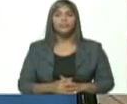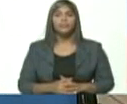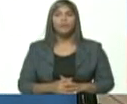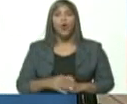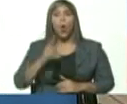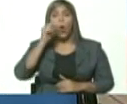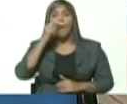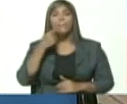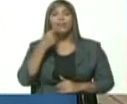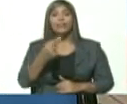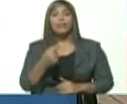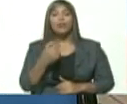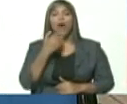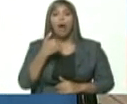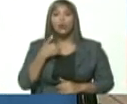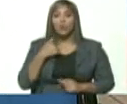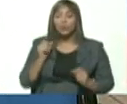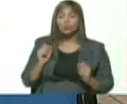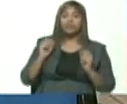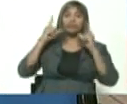Eliezer dijo algo que me dejó loco.